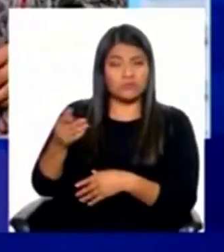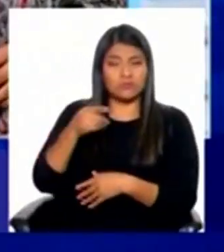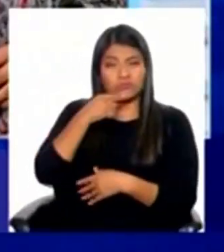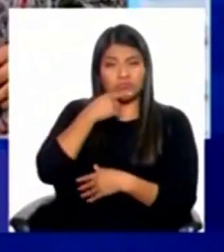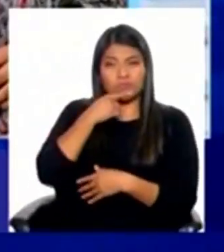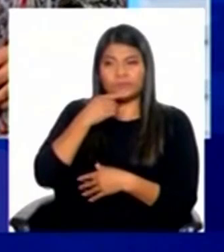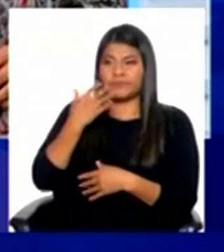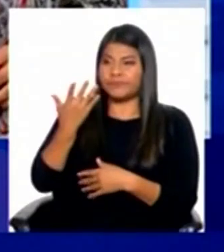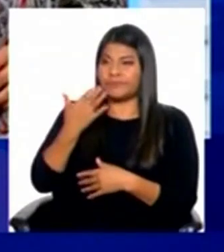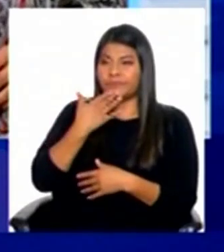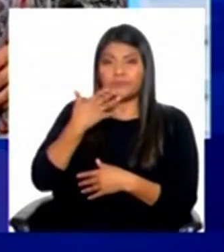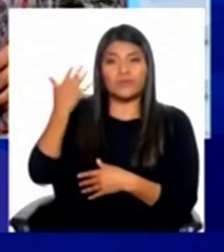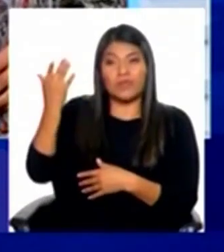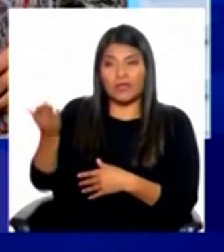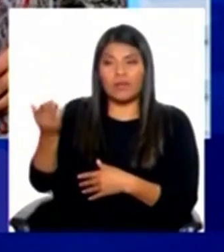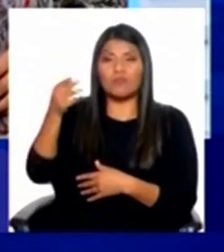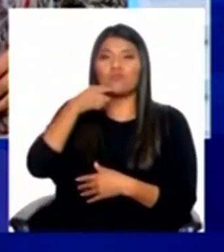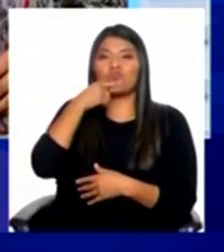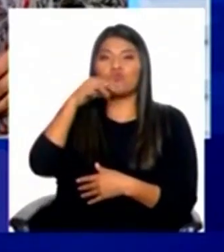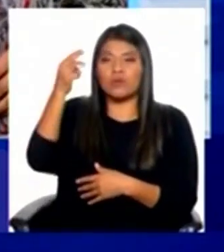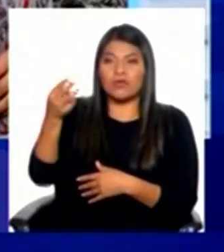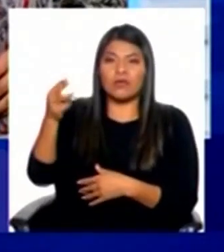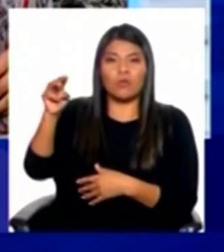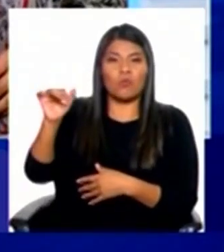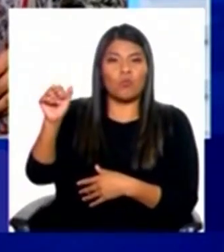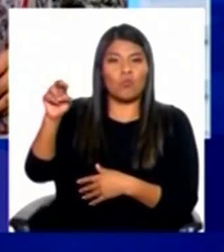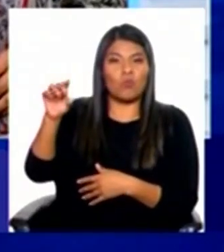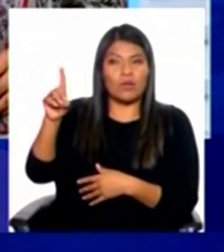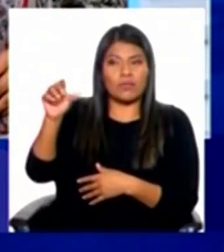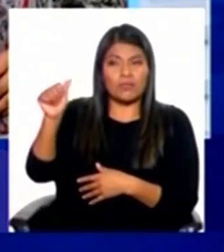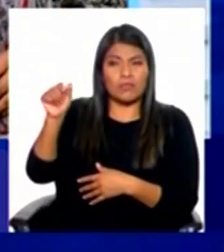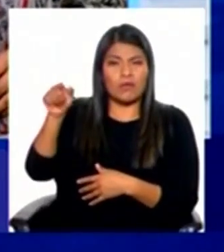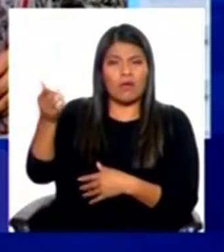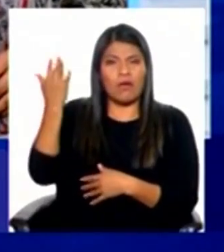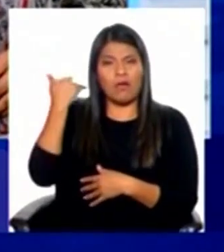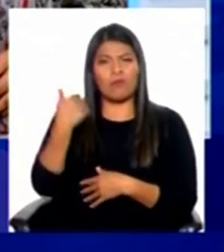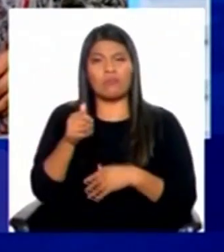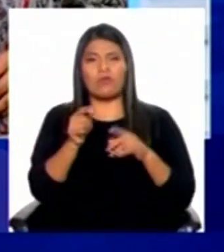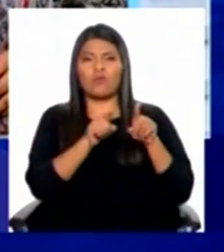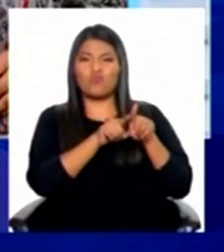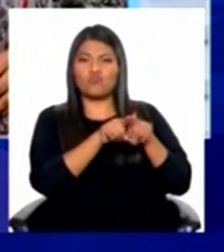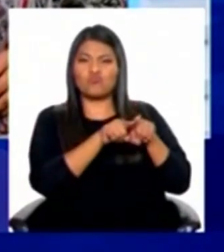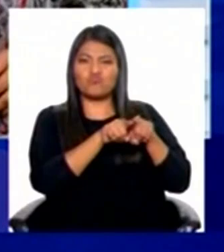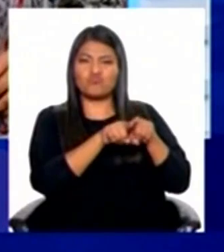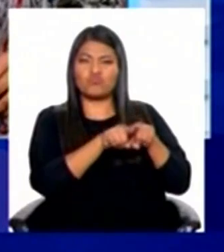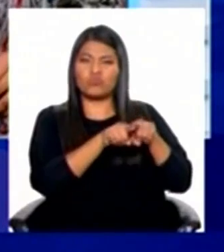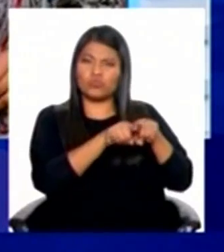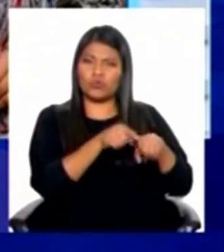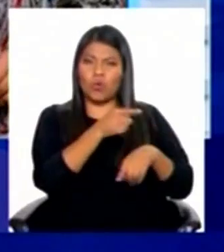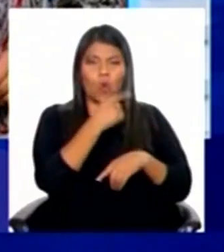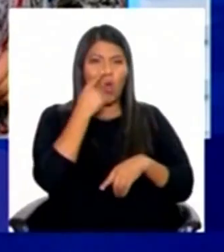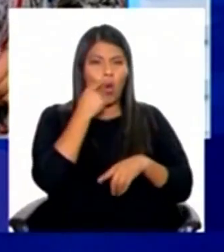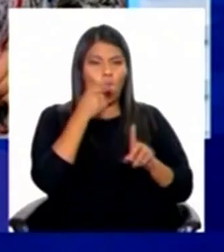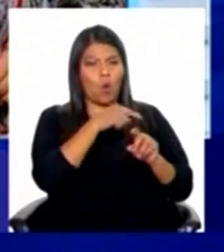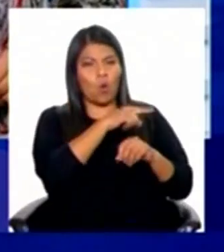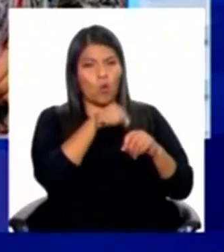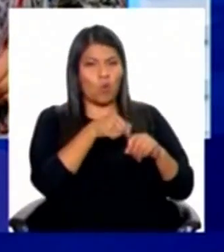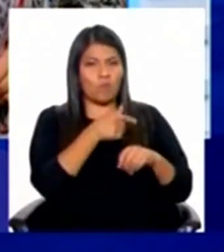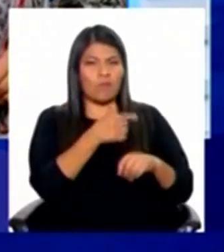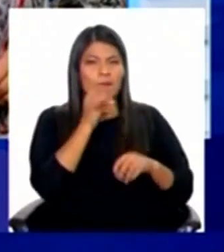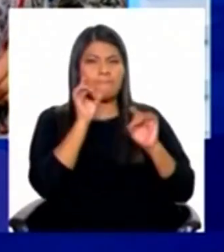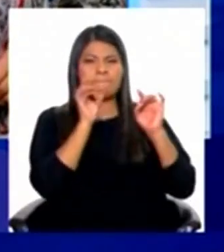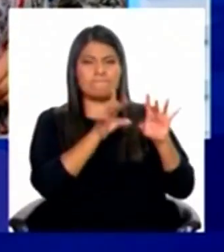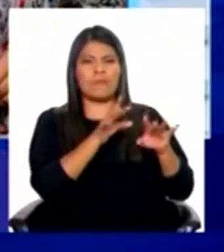esta llamada Wanda, era pareja del maldito Chris, un delincuente muy